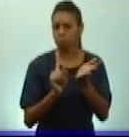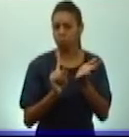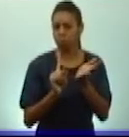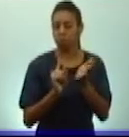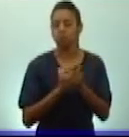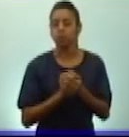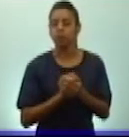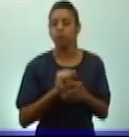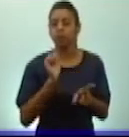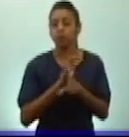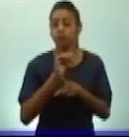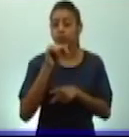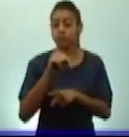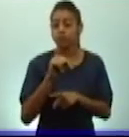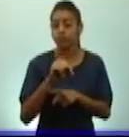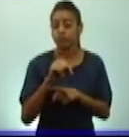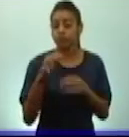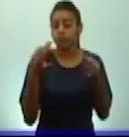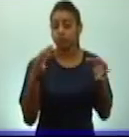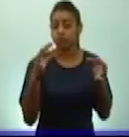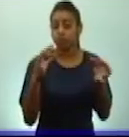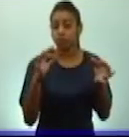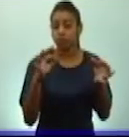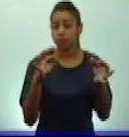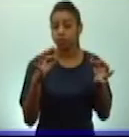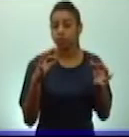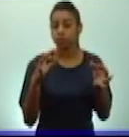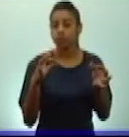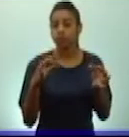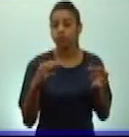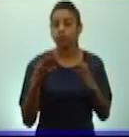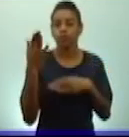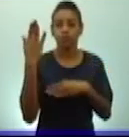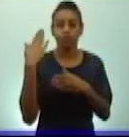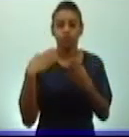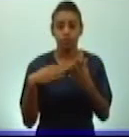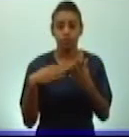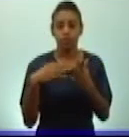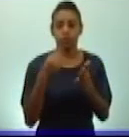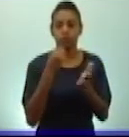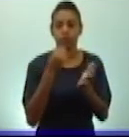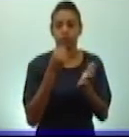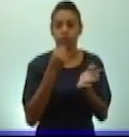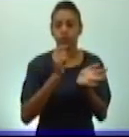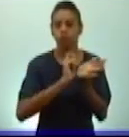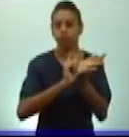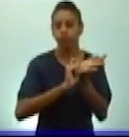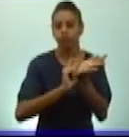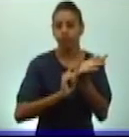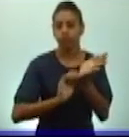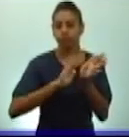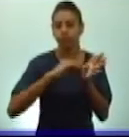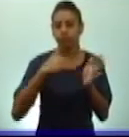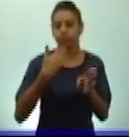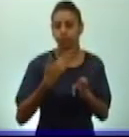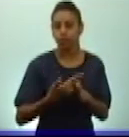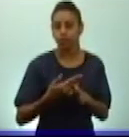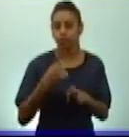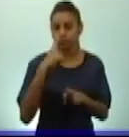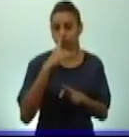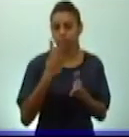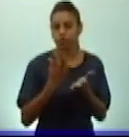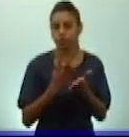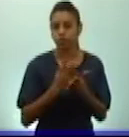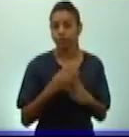a partir de la orientación de las páginas que le puse en la diapo anterior, ustedes pueden después hacer las anotaciones. Fue